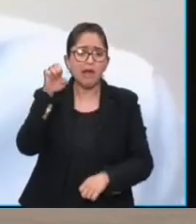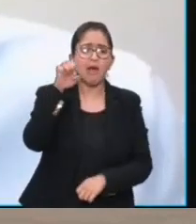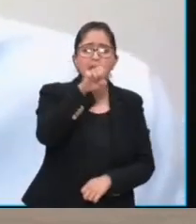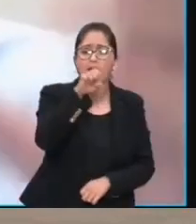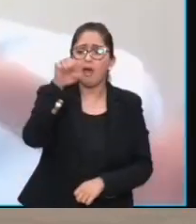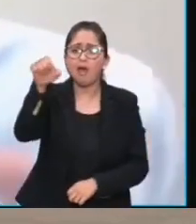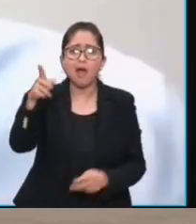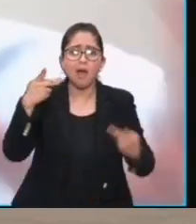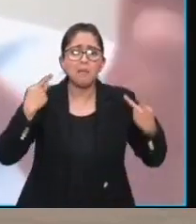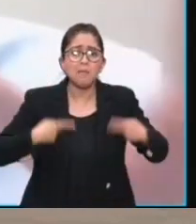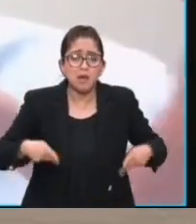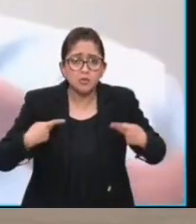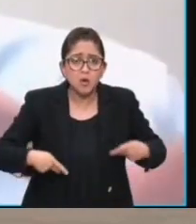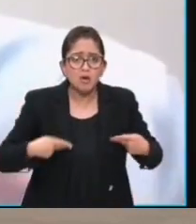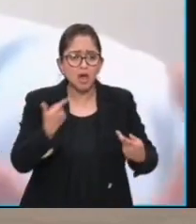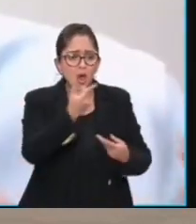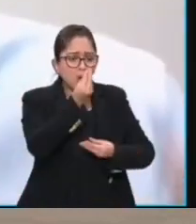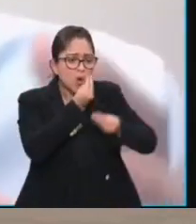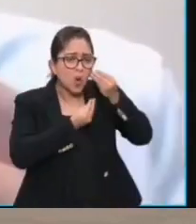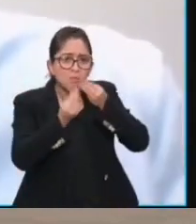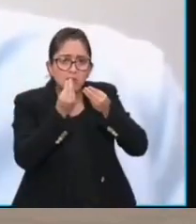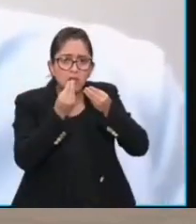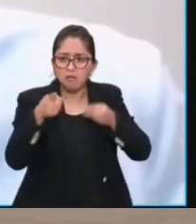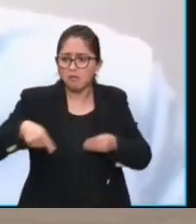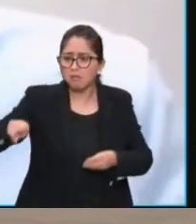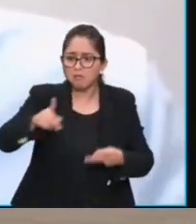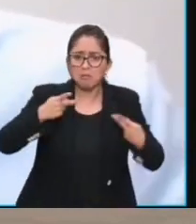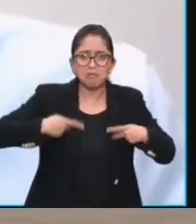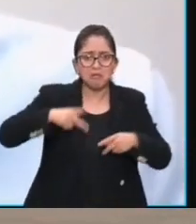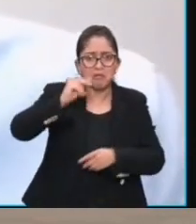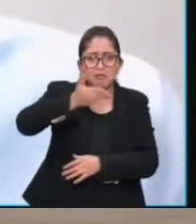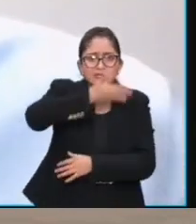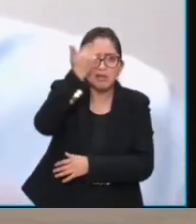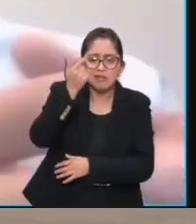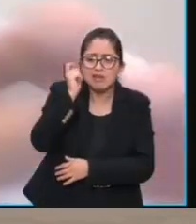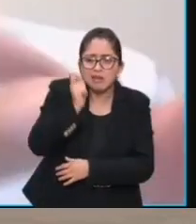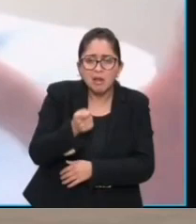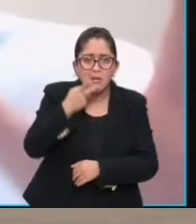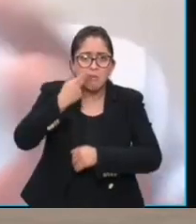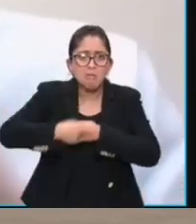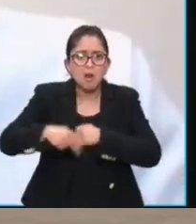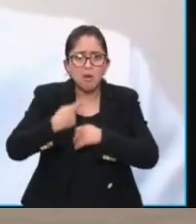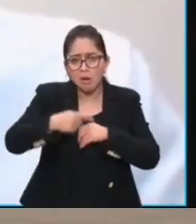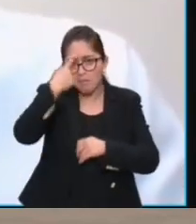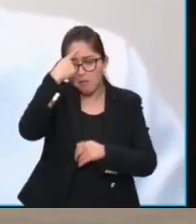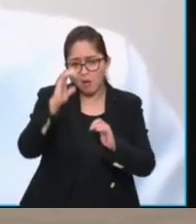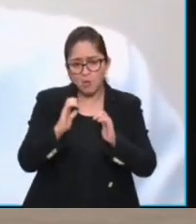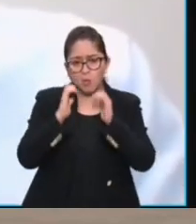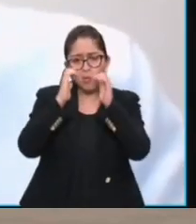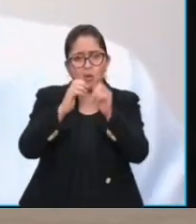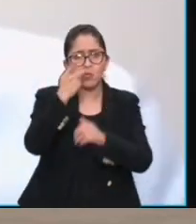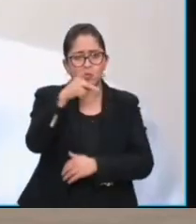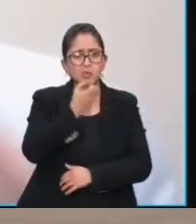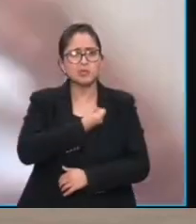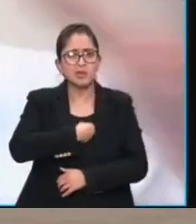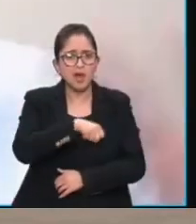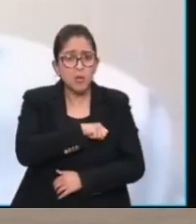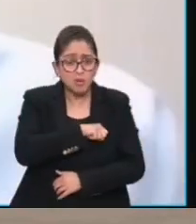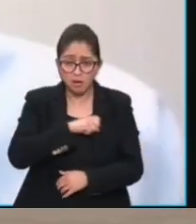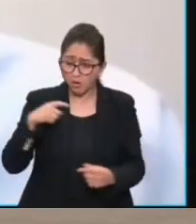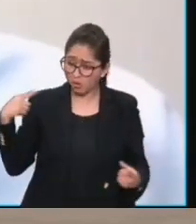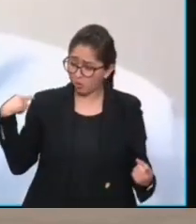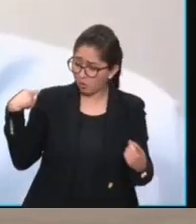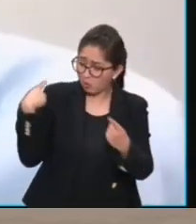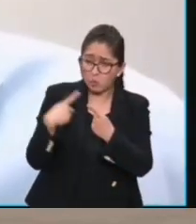claramente etiquetados para saber qué tan dañinos o no son para nuestra salud. Este deterioro de la salud ha venido